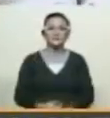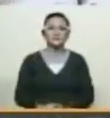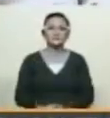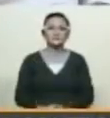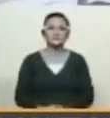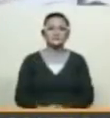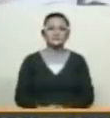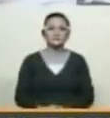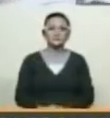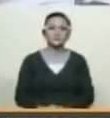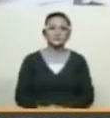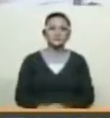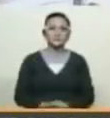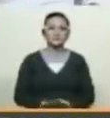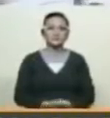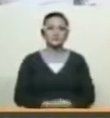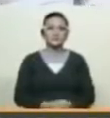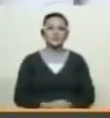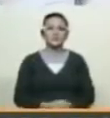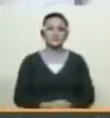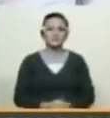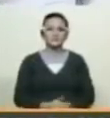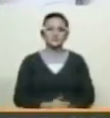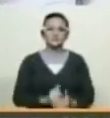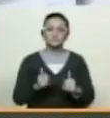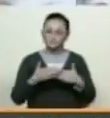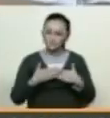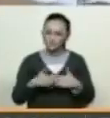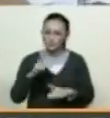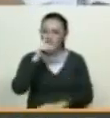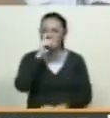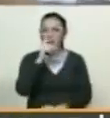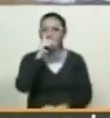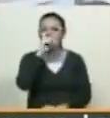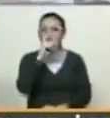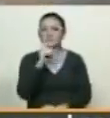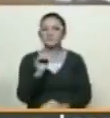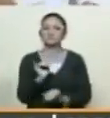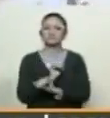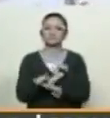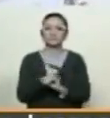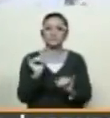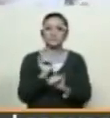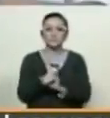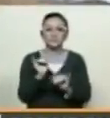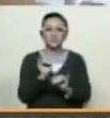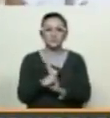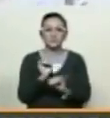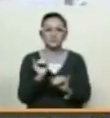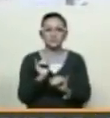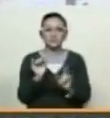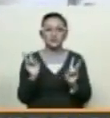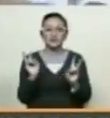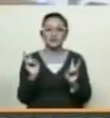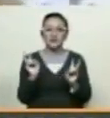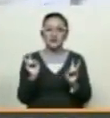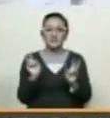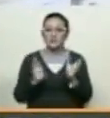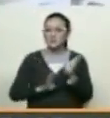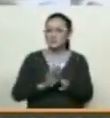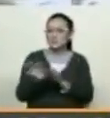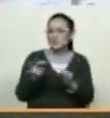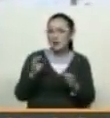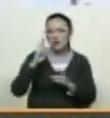es un elemento que ya nos da inicio a la apertura de nuestro año, finalizando con todo lo que es el marco de la prosperidad,